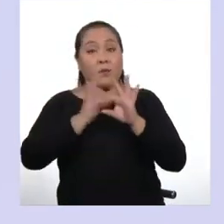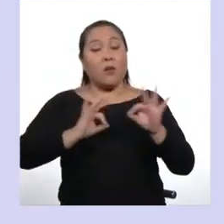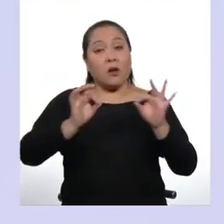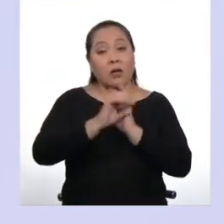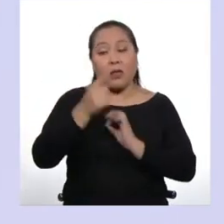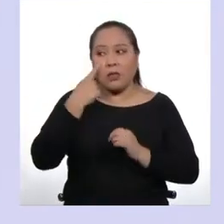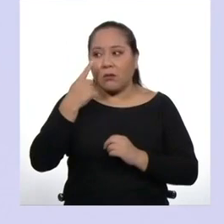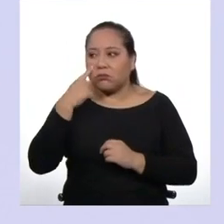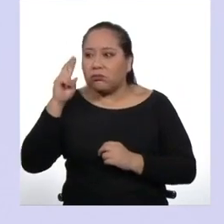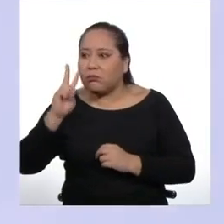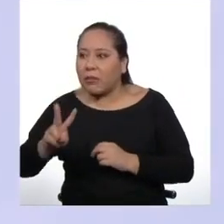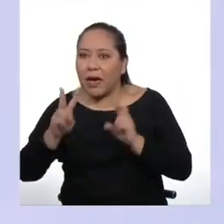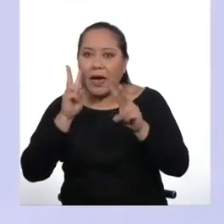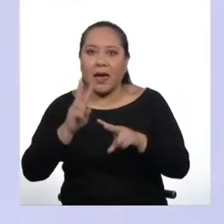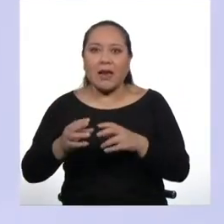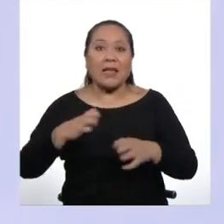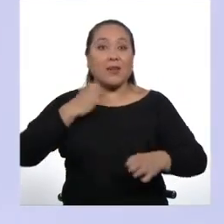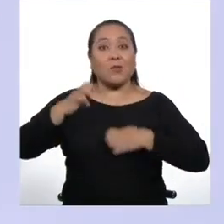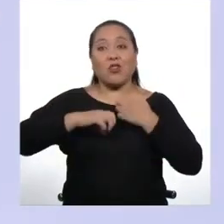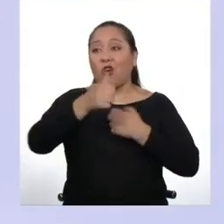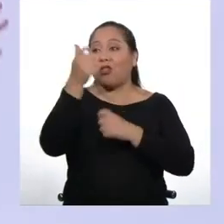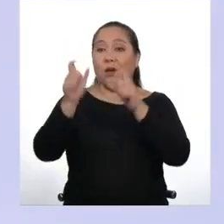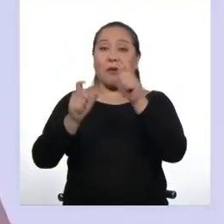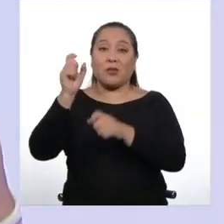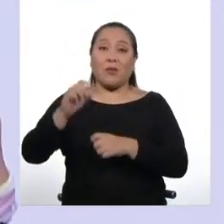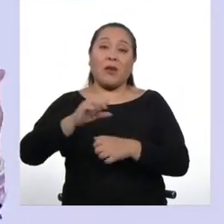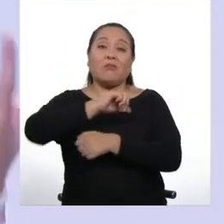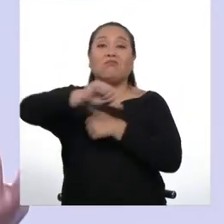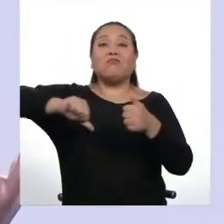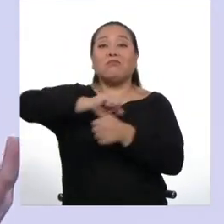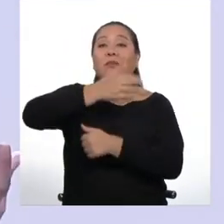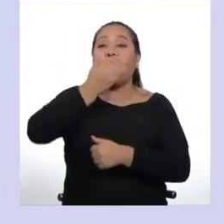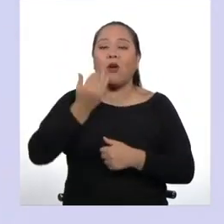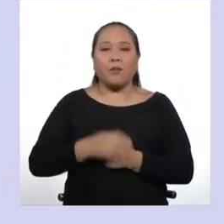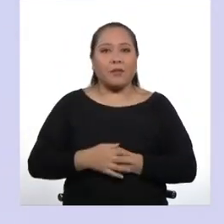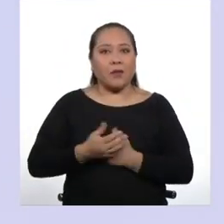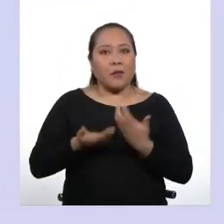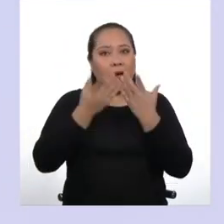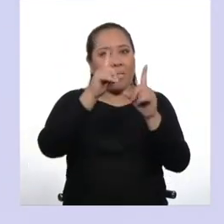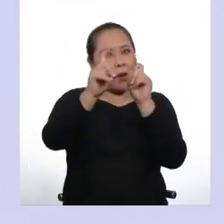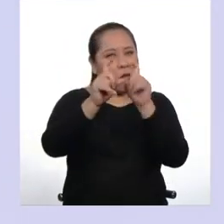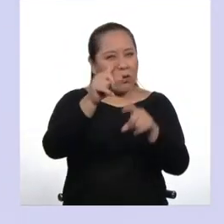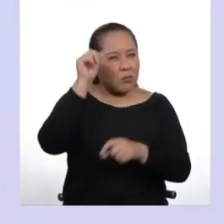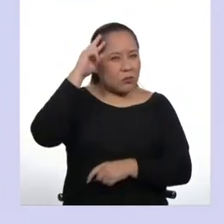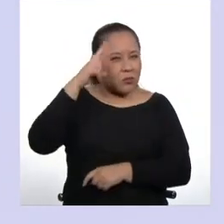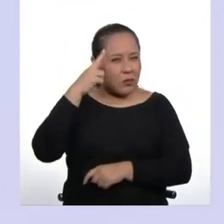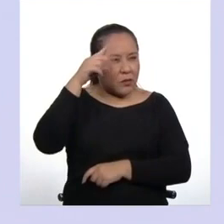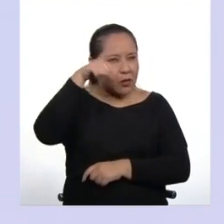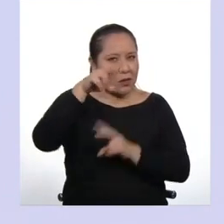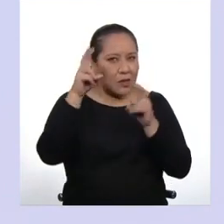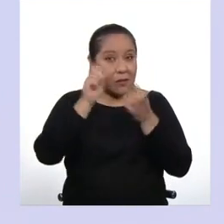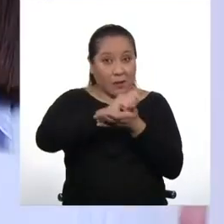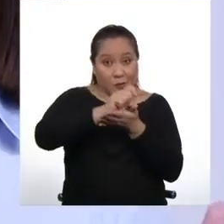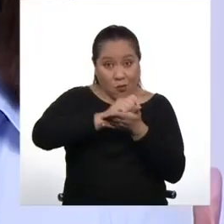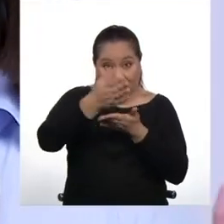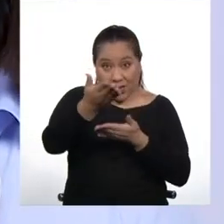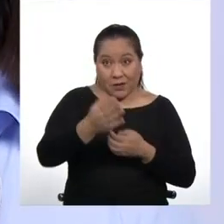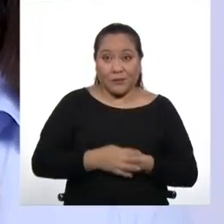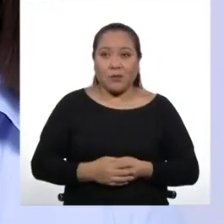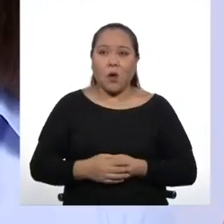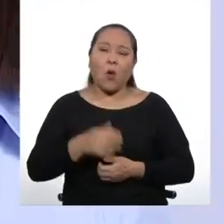para convivir mucho mejor. Te dejaremos unas preguntas para que puedas reflexionar más sobre el tema, así que toma nota.